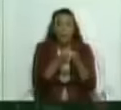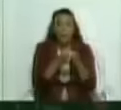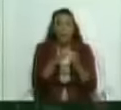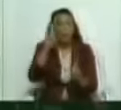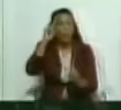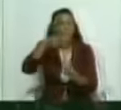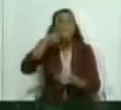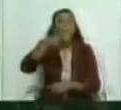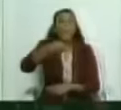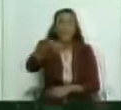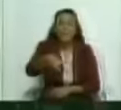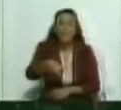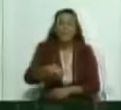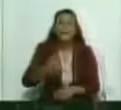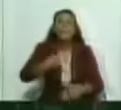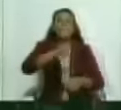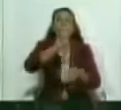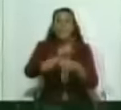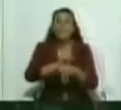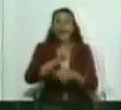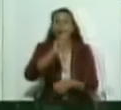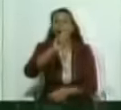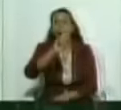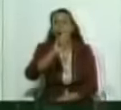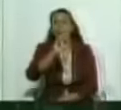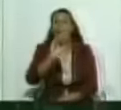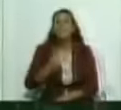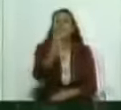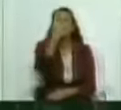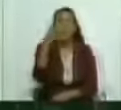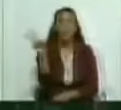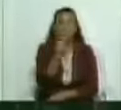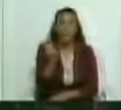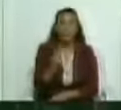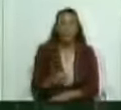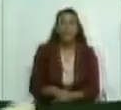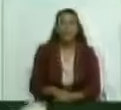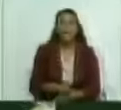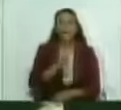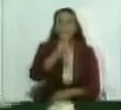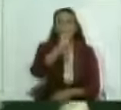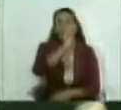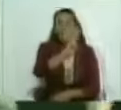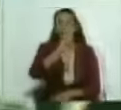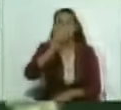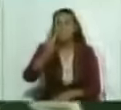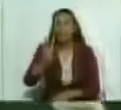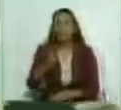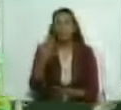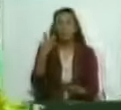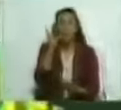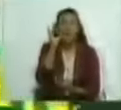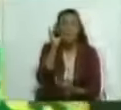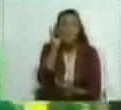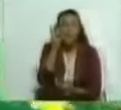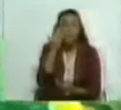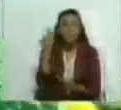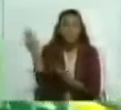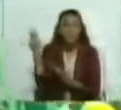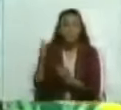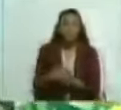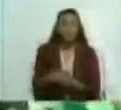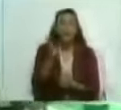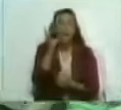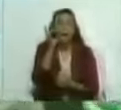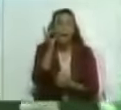fines políticos primaria, Primero Venezuela, PB. Ahora le corresponde a la organización con